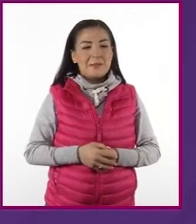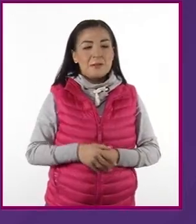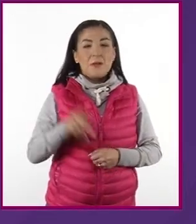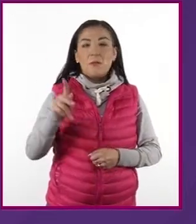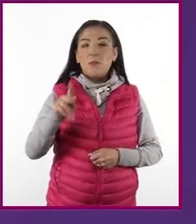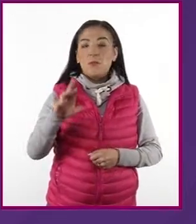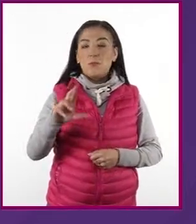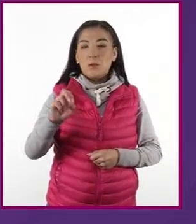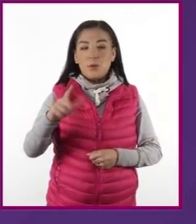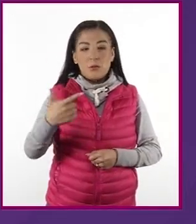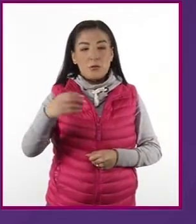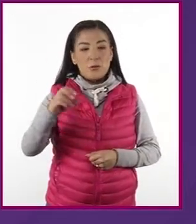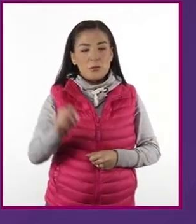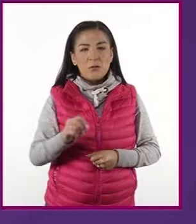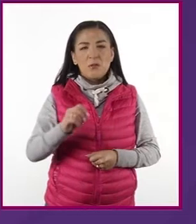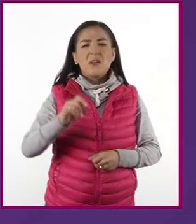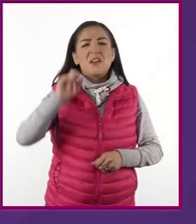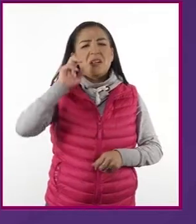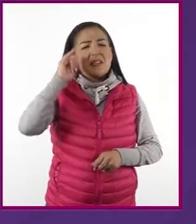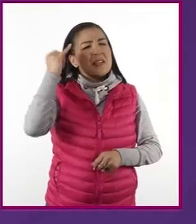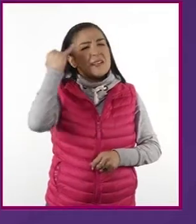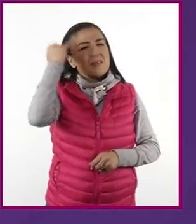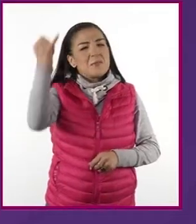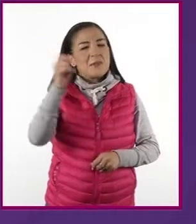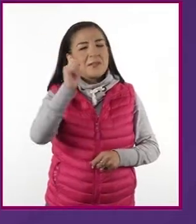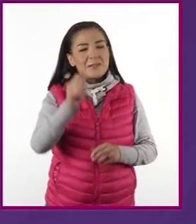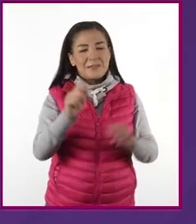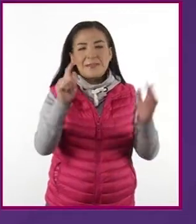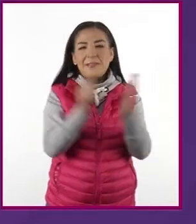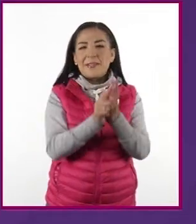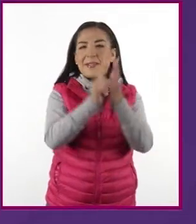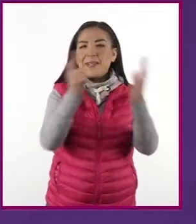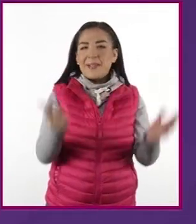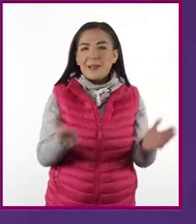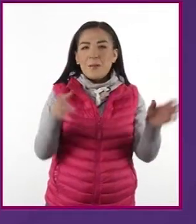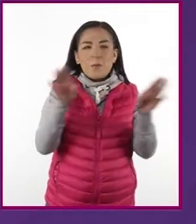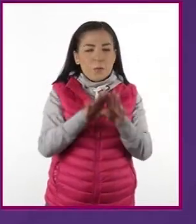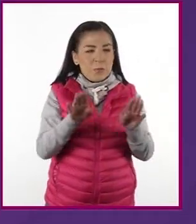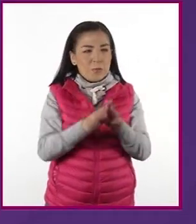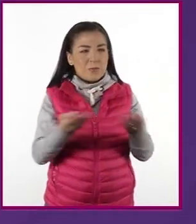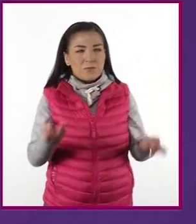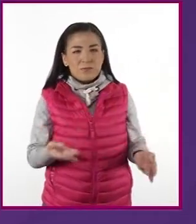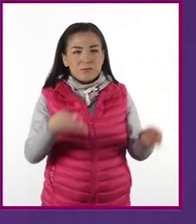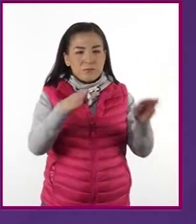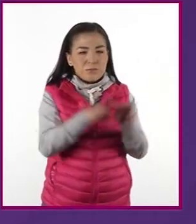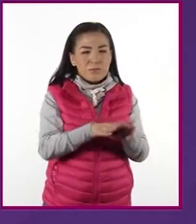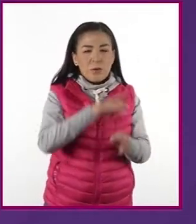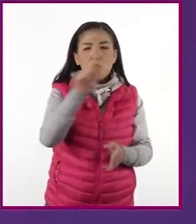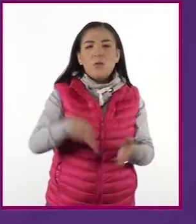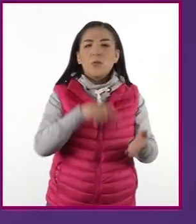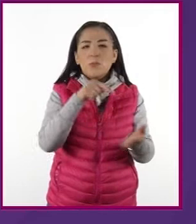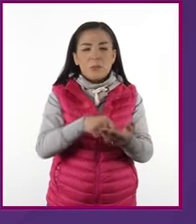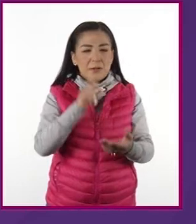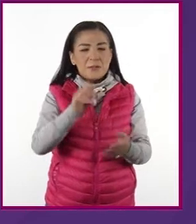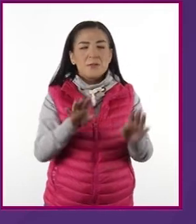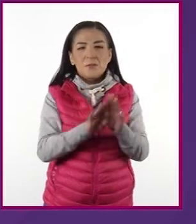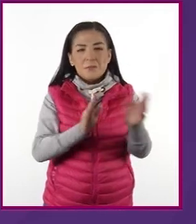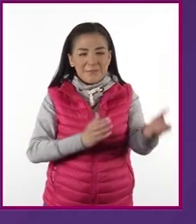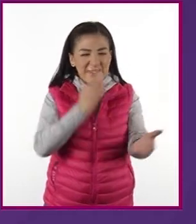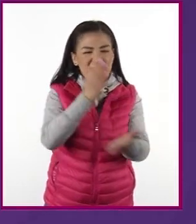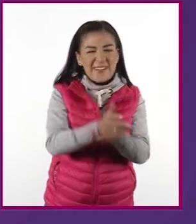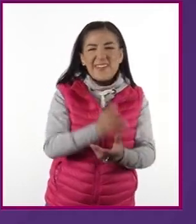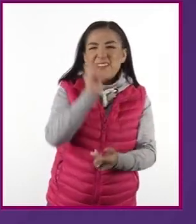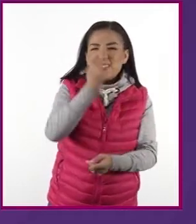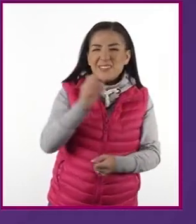Imaginemos que un libro cerrado es un lugar a donde acudimos llevados por la curiosidad de saber